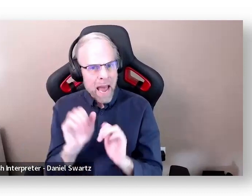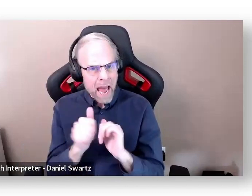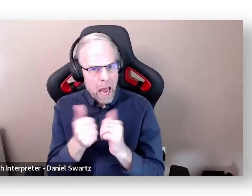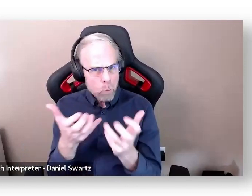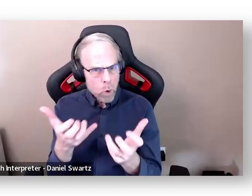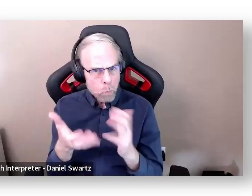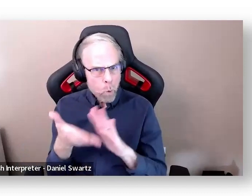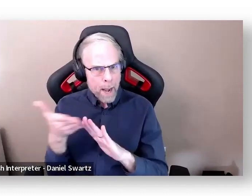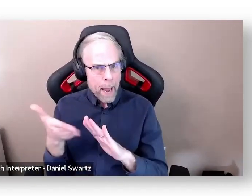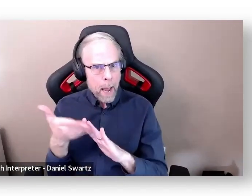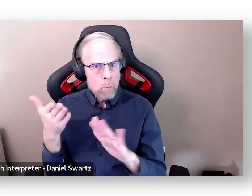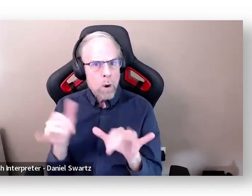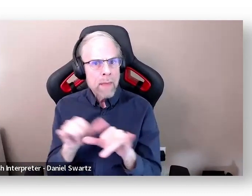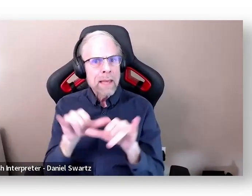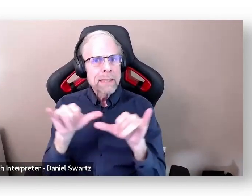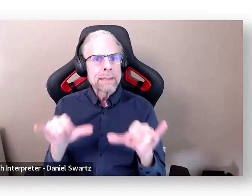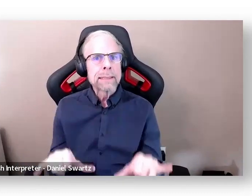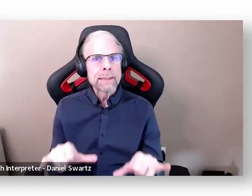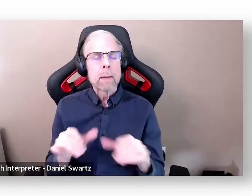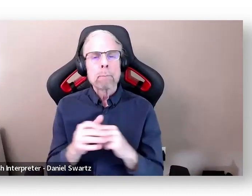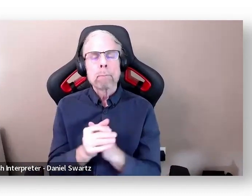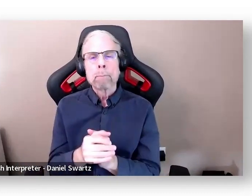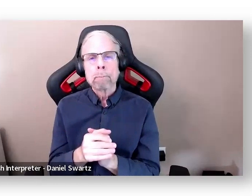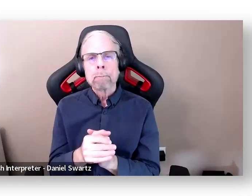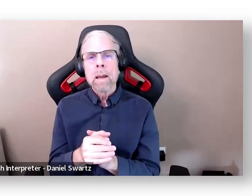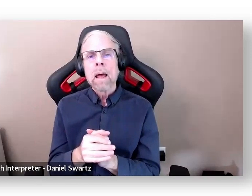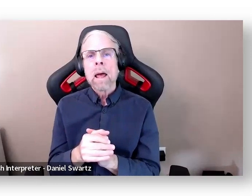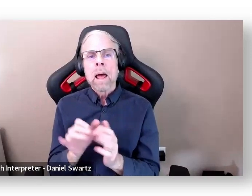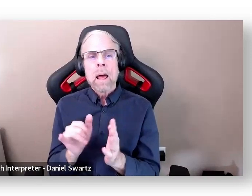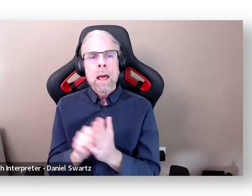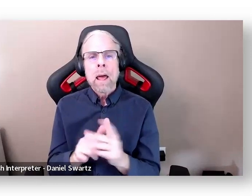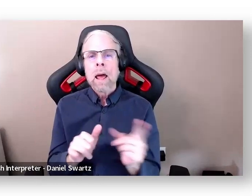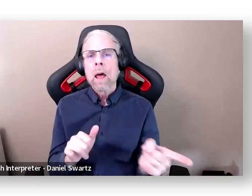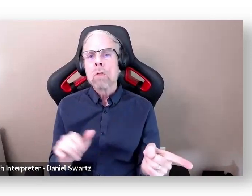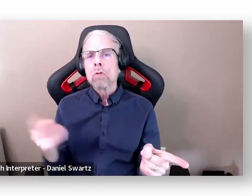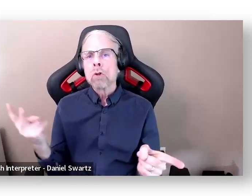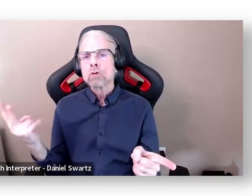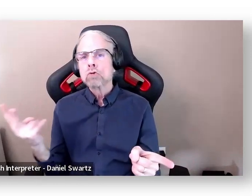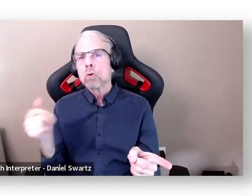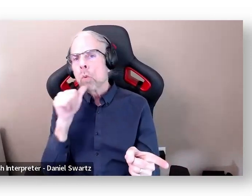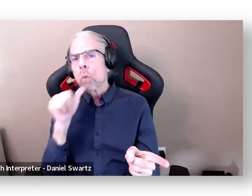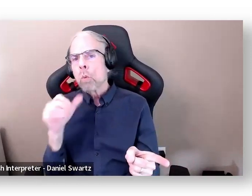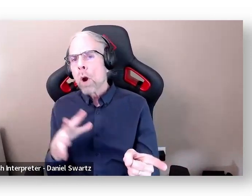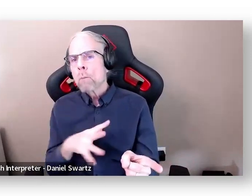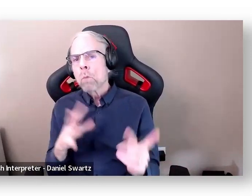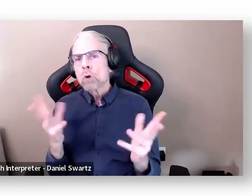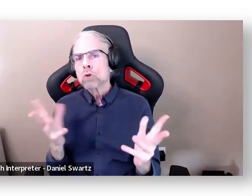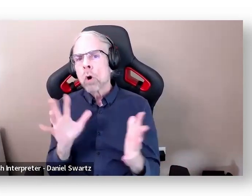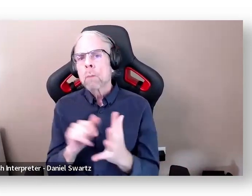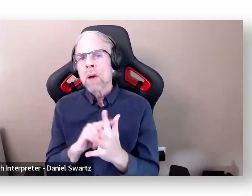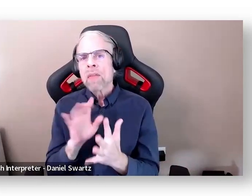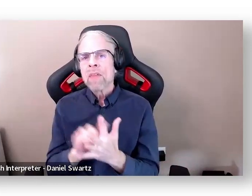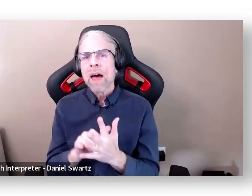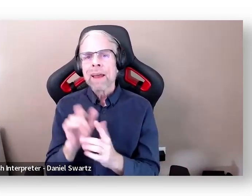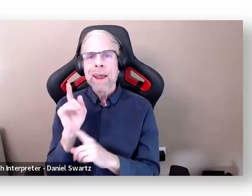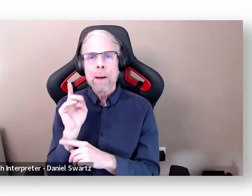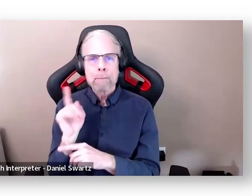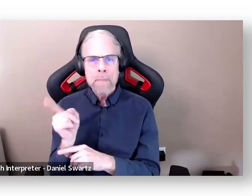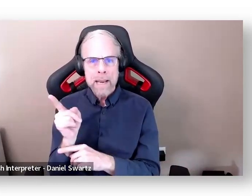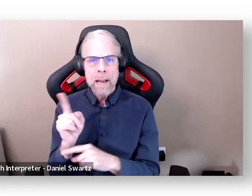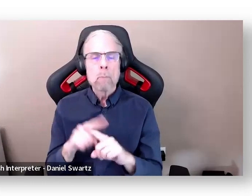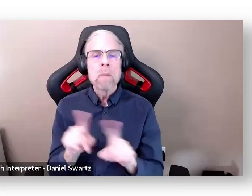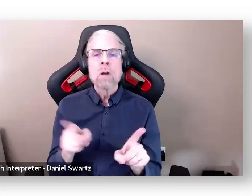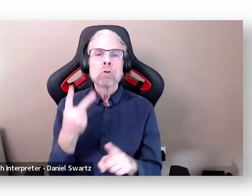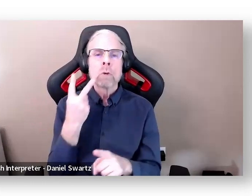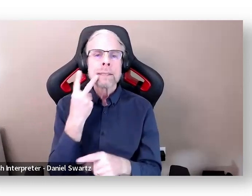alta. Nosotros usamos esto a tiempo real cuando queremos saber cuándo vamos a operar el sistema. Megan y Nora van a explicar aquí en